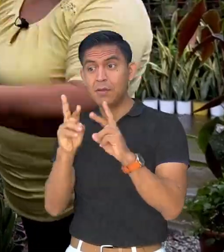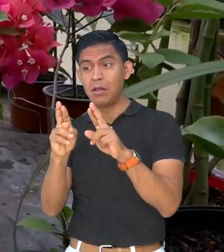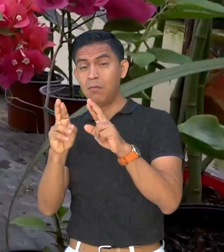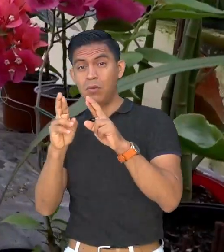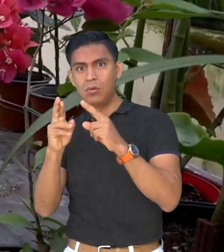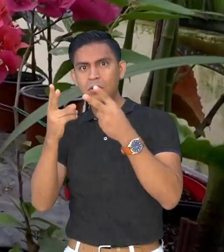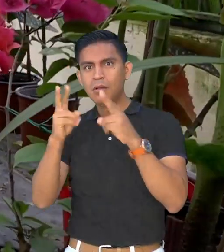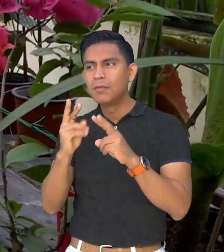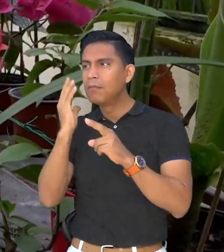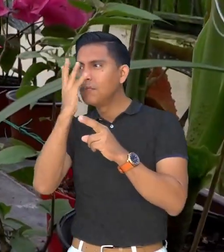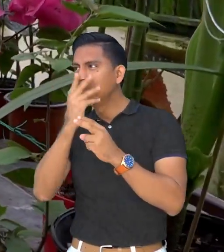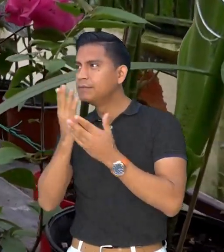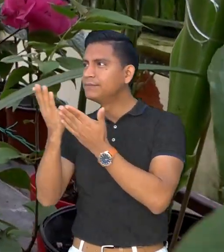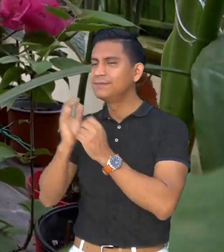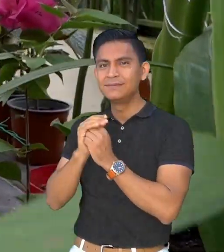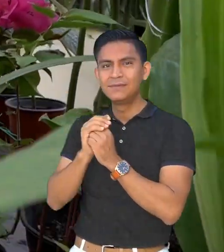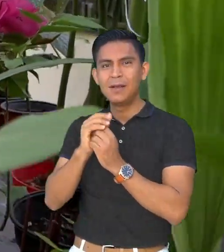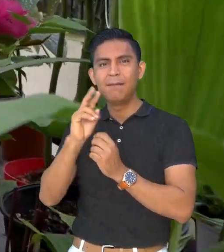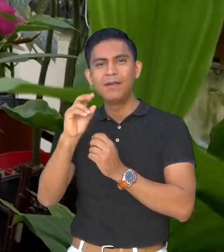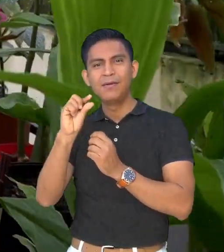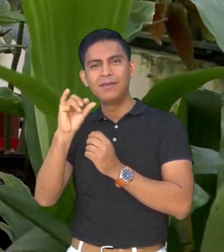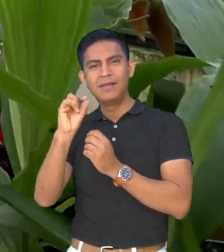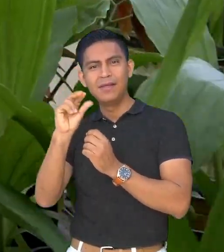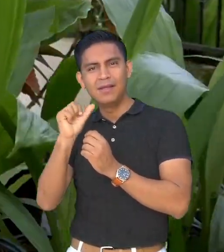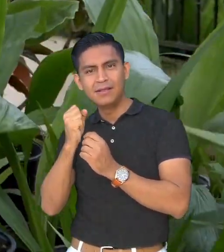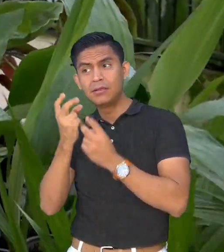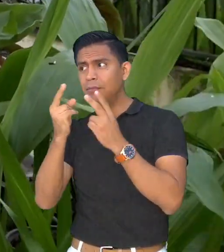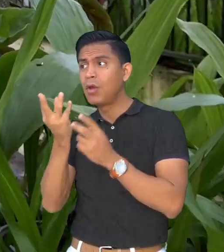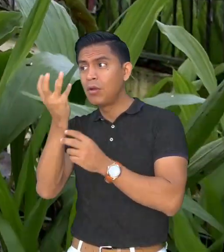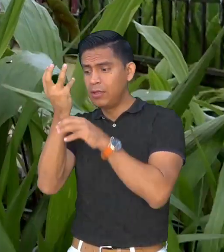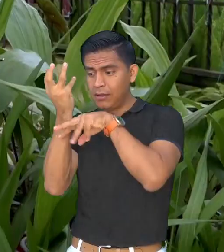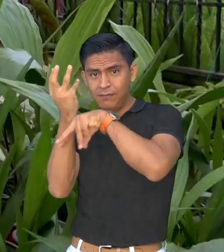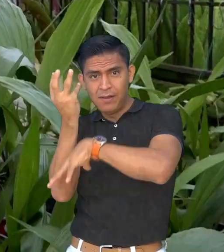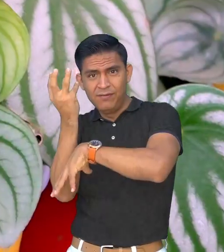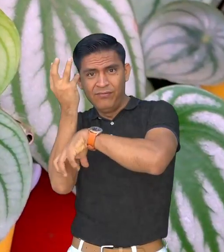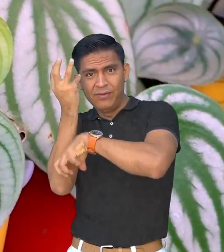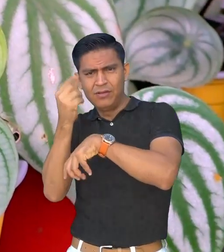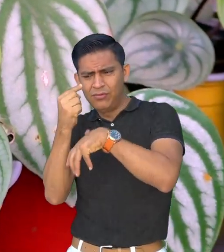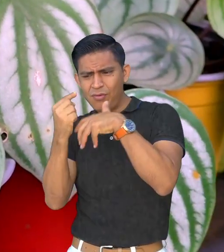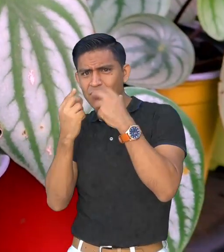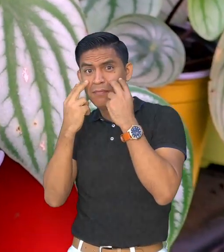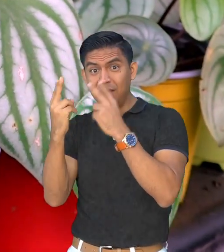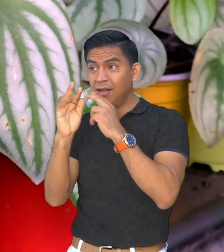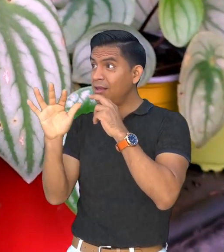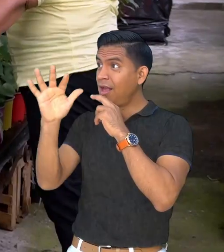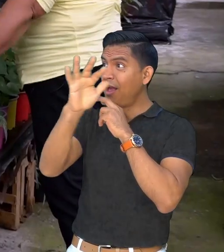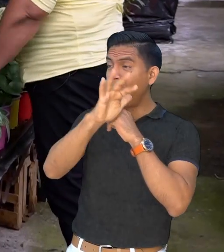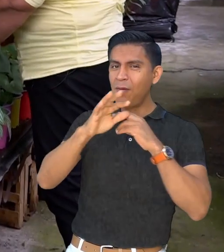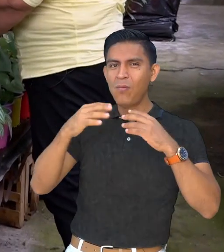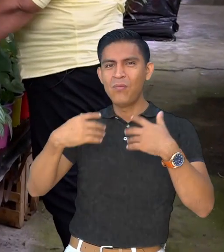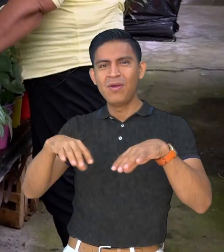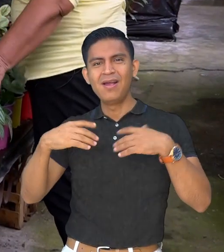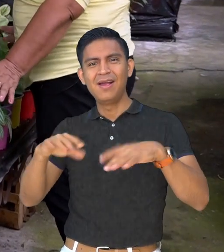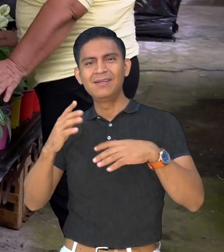fortuna, lindas veraneras, begonias, orquídeas de tierra. Todo lo que ustedes ven aquí